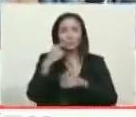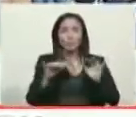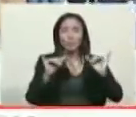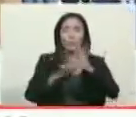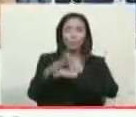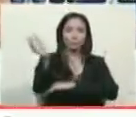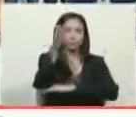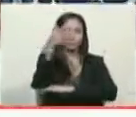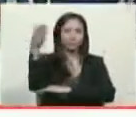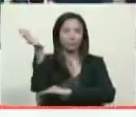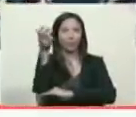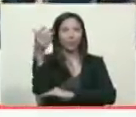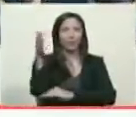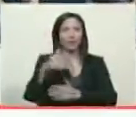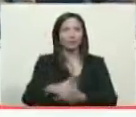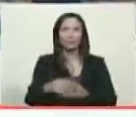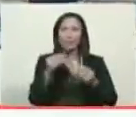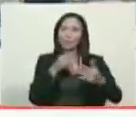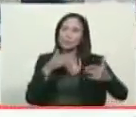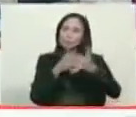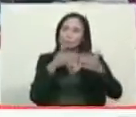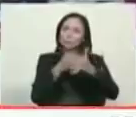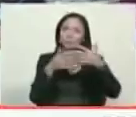contra la burguesía, la oligarquía.